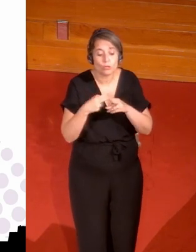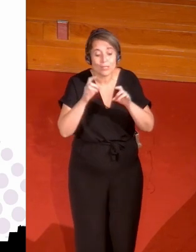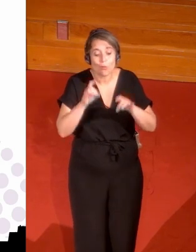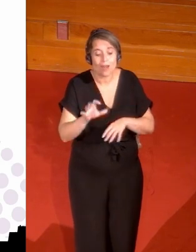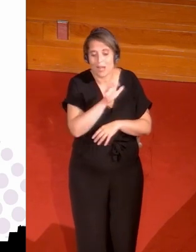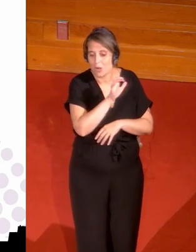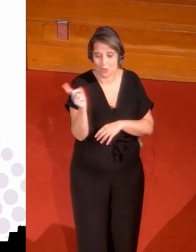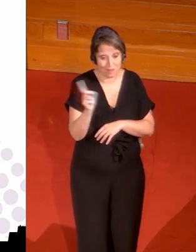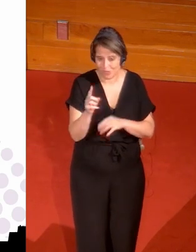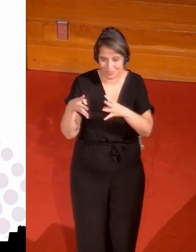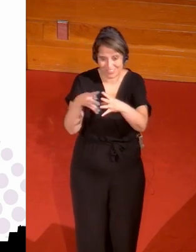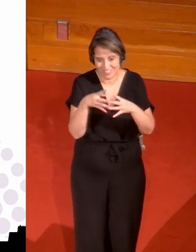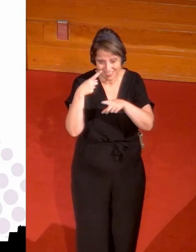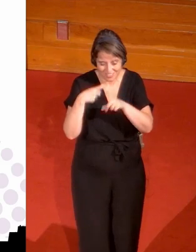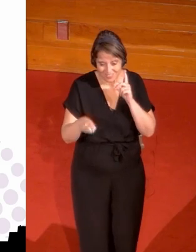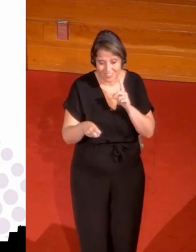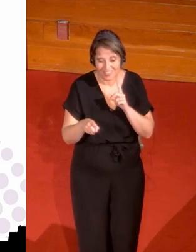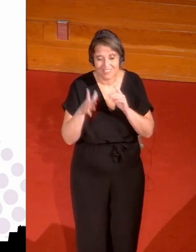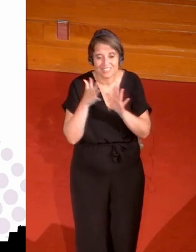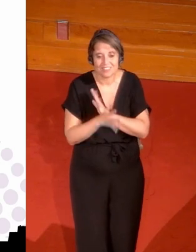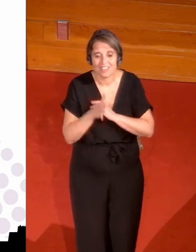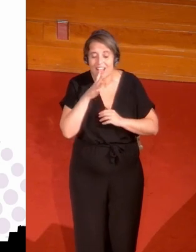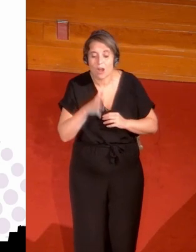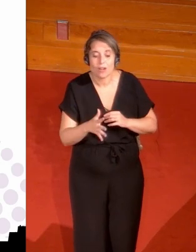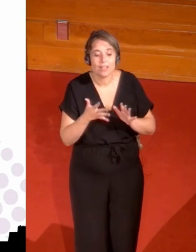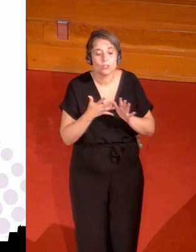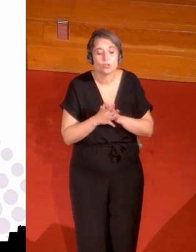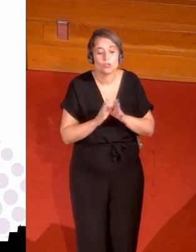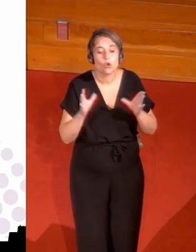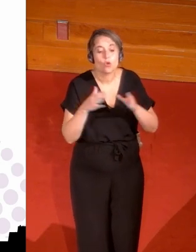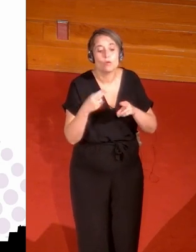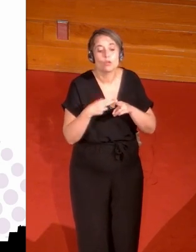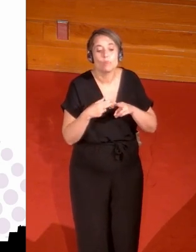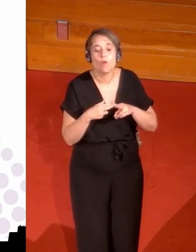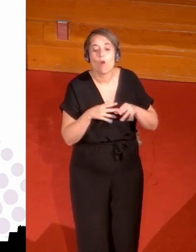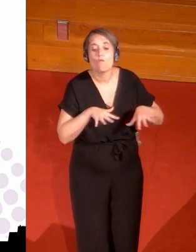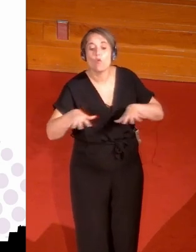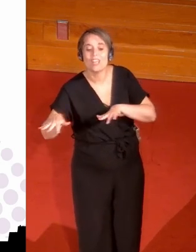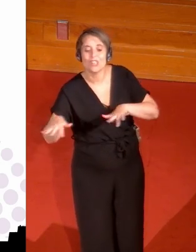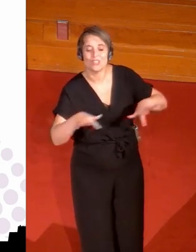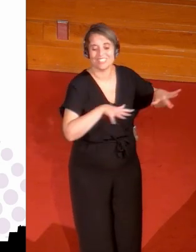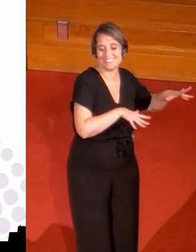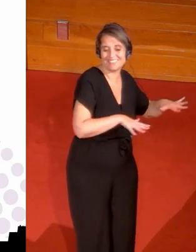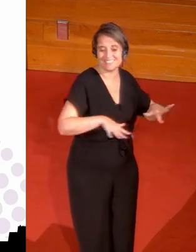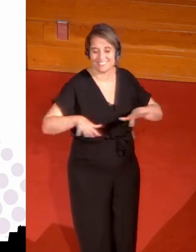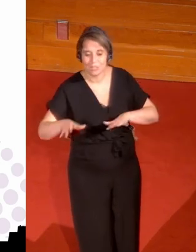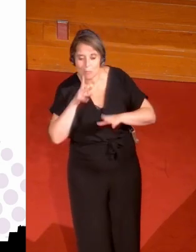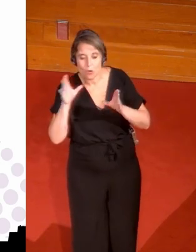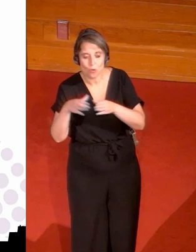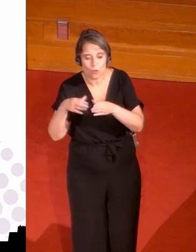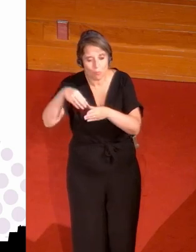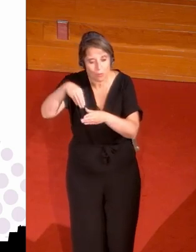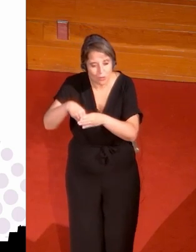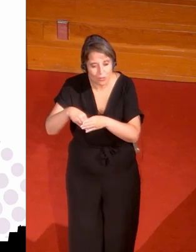Europa los partidos son ese adjetivo Que tanto se lleva ahora fluidos porque de hecho son distintos grupos